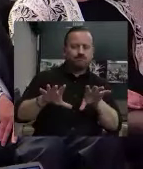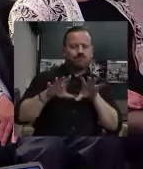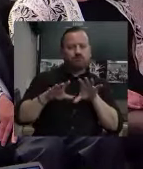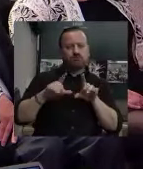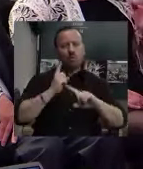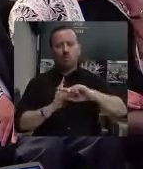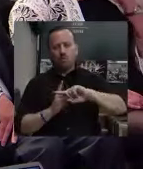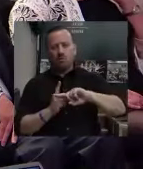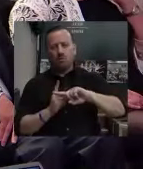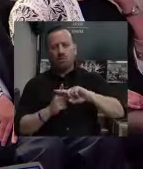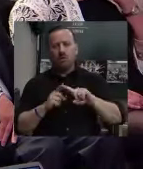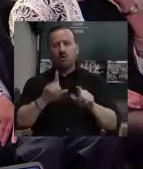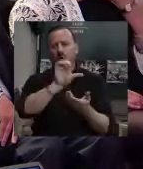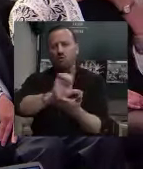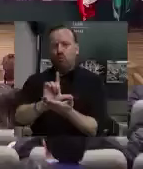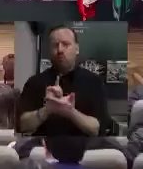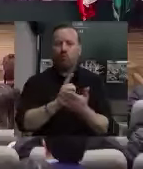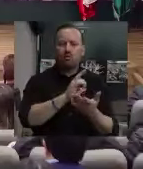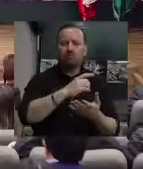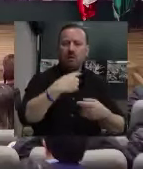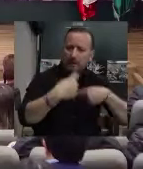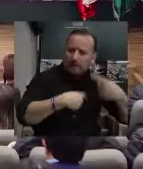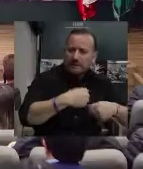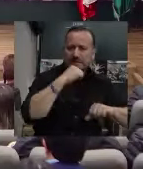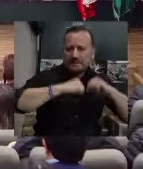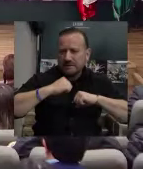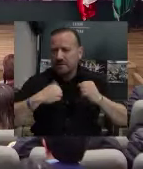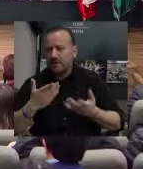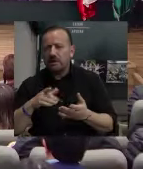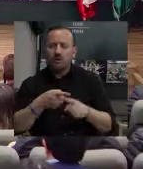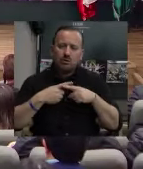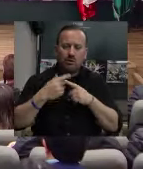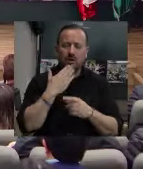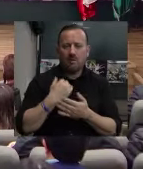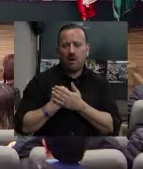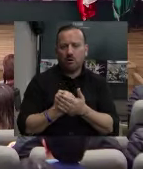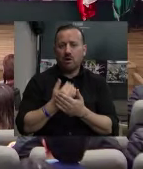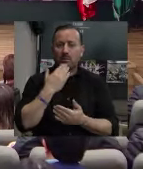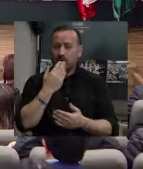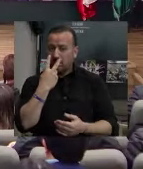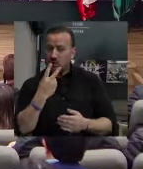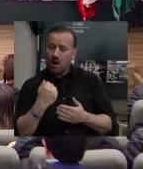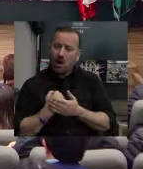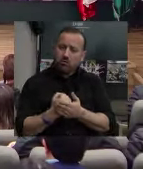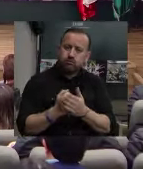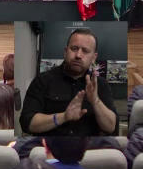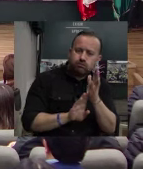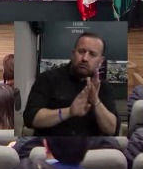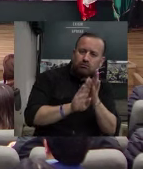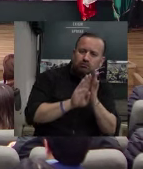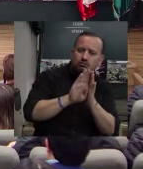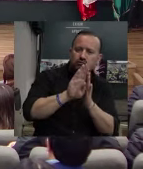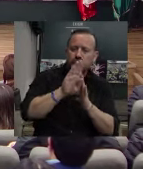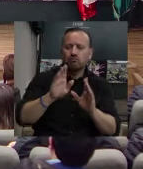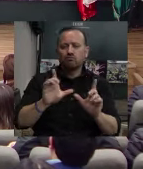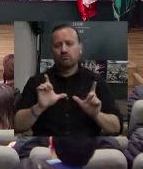positivamente en los sectores productivos y en la sociedad y la mejora de de los procesos formativos es por esto también que la innovación